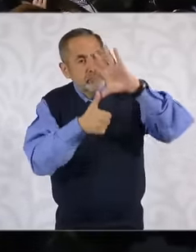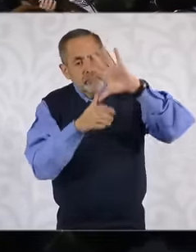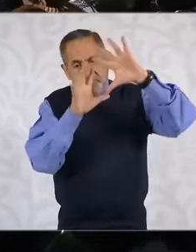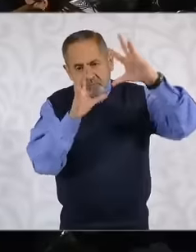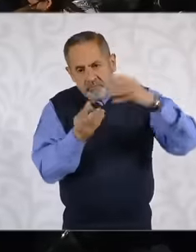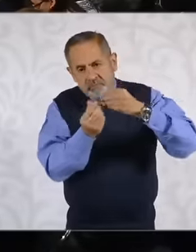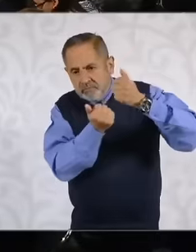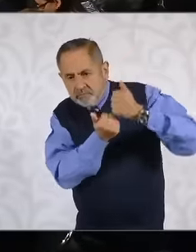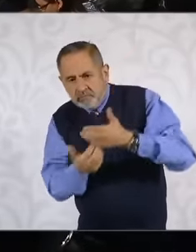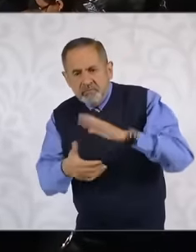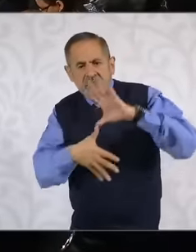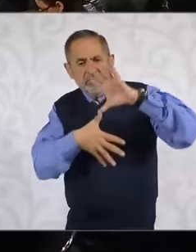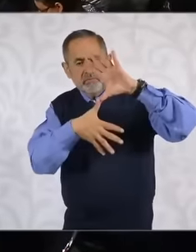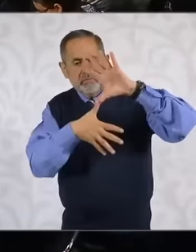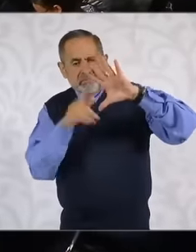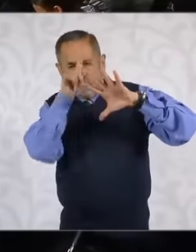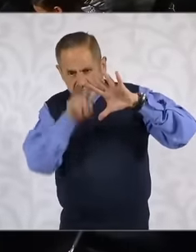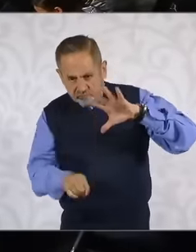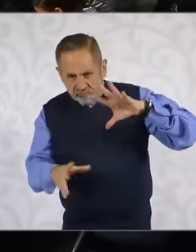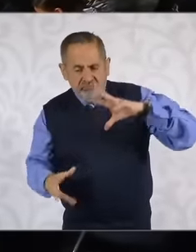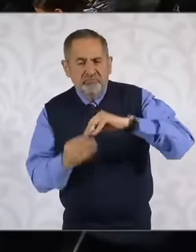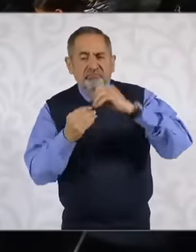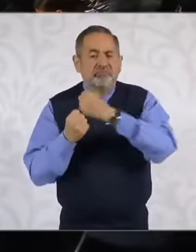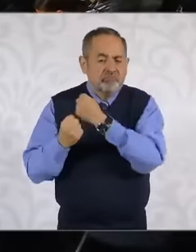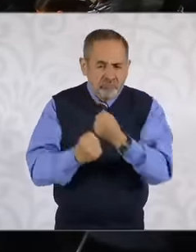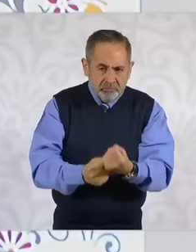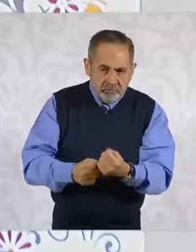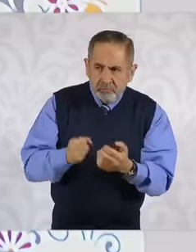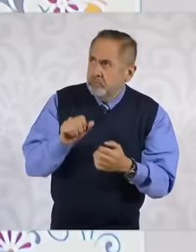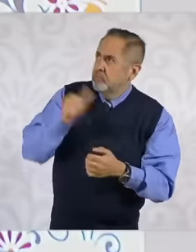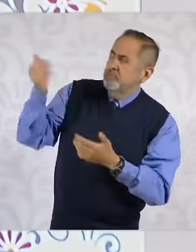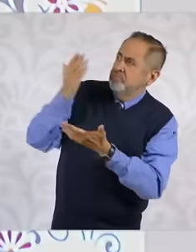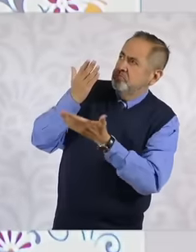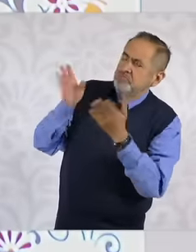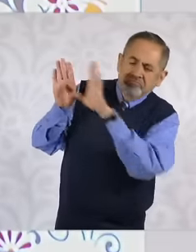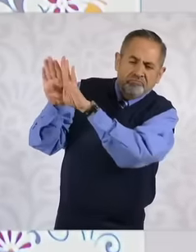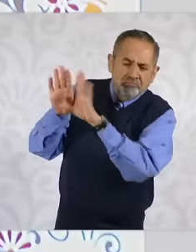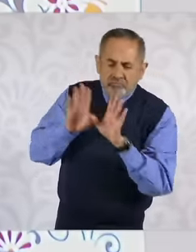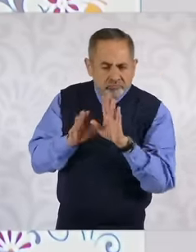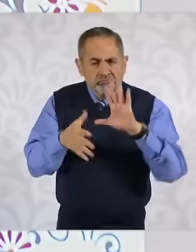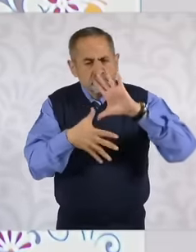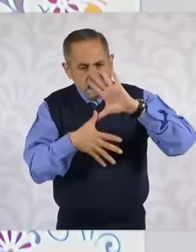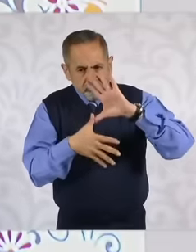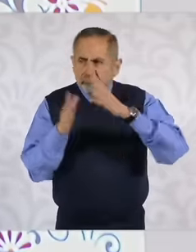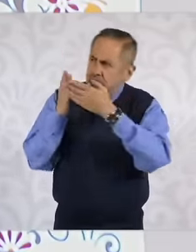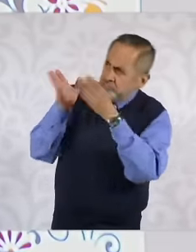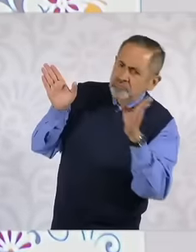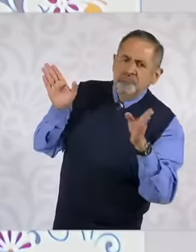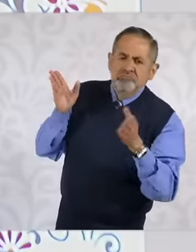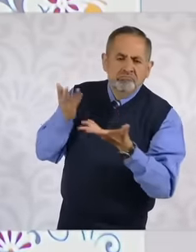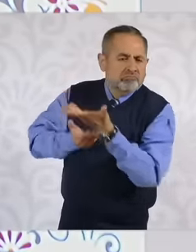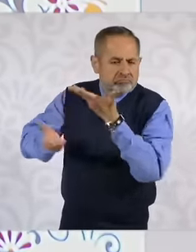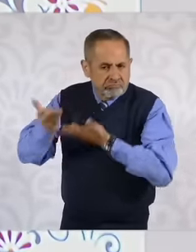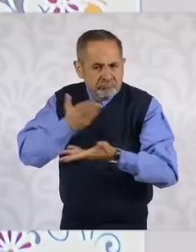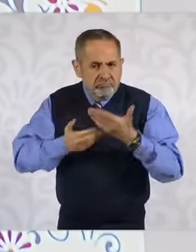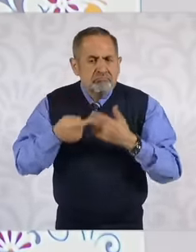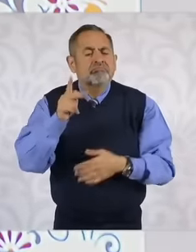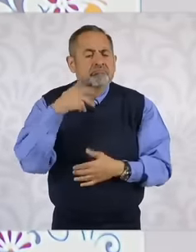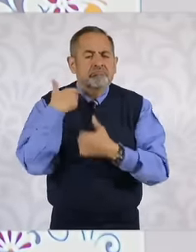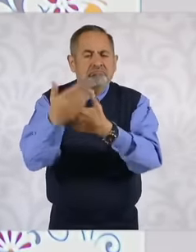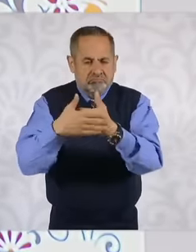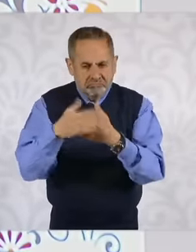continente, sin cerrarnos evidentemente a otros mercados y a otros países. Pero nos vamos a poner de